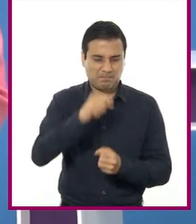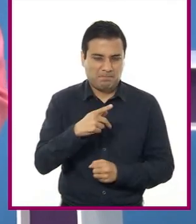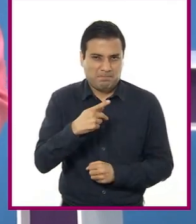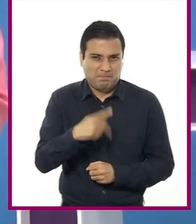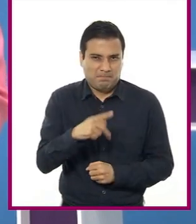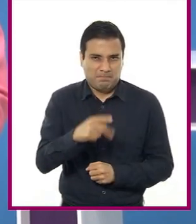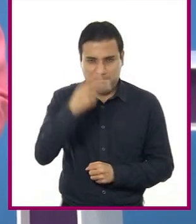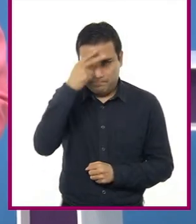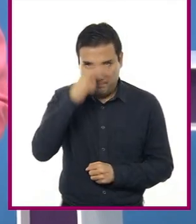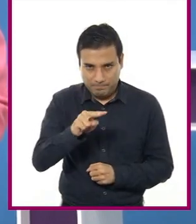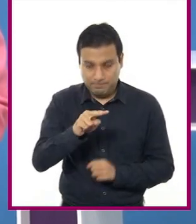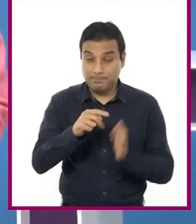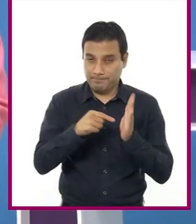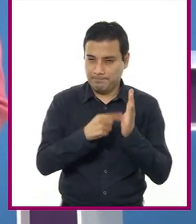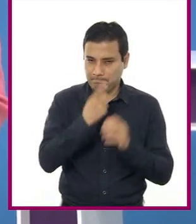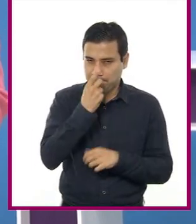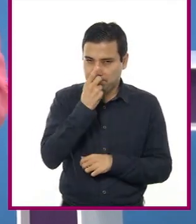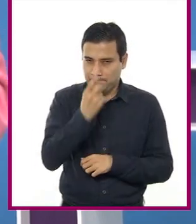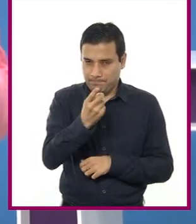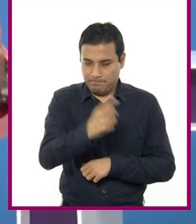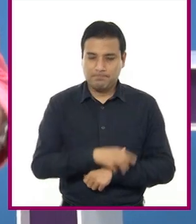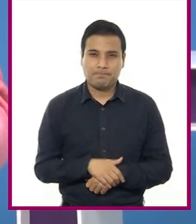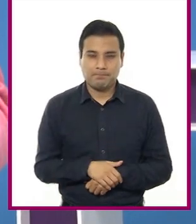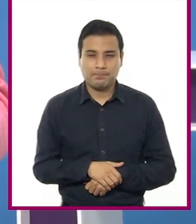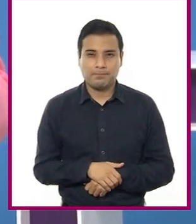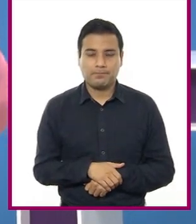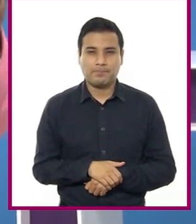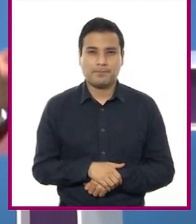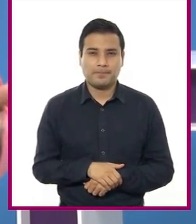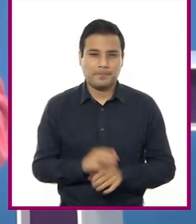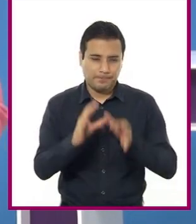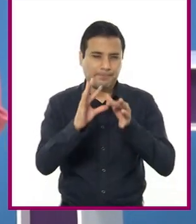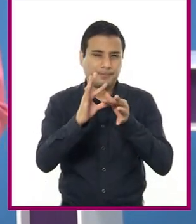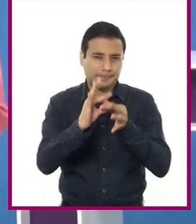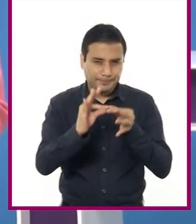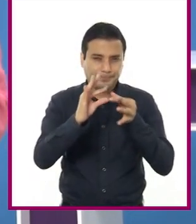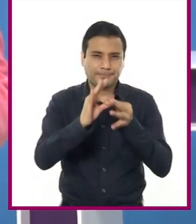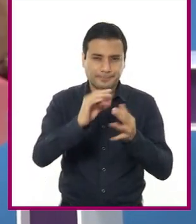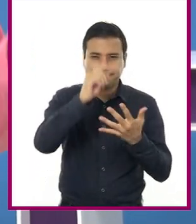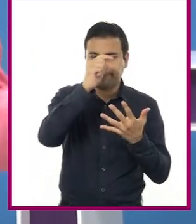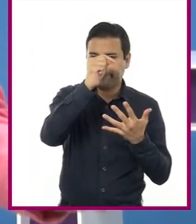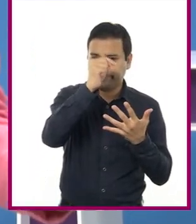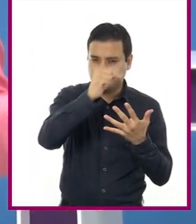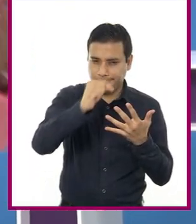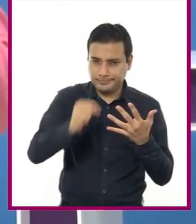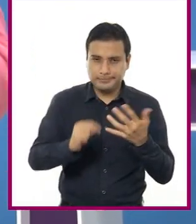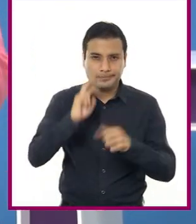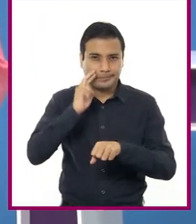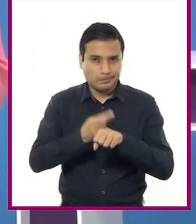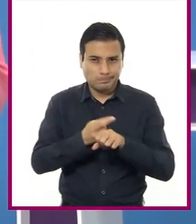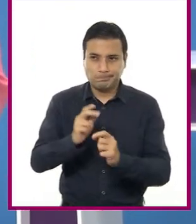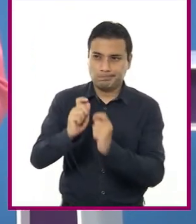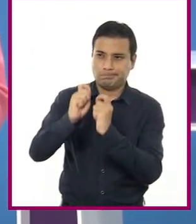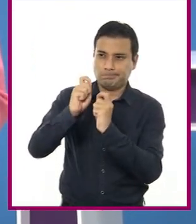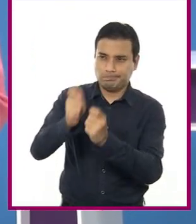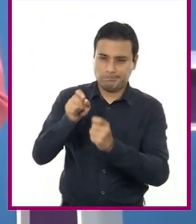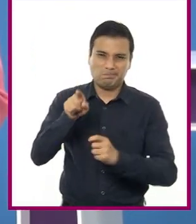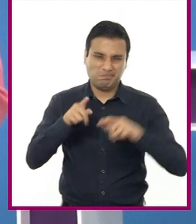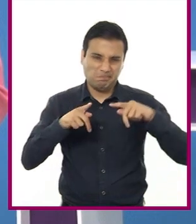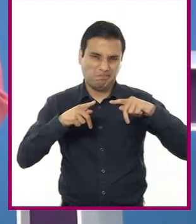Unidos Mexicanos, se establecen con claridad las responsabilidades de las y los